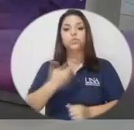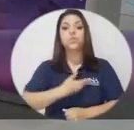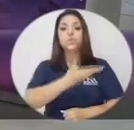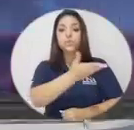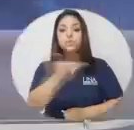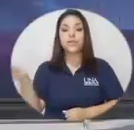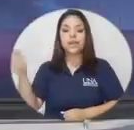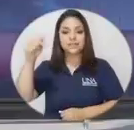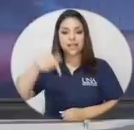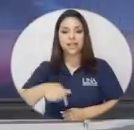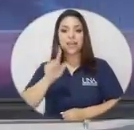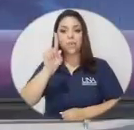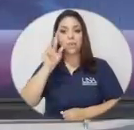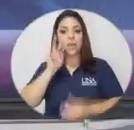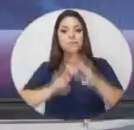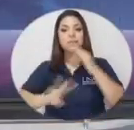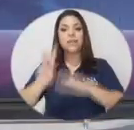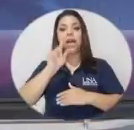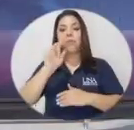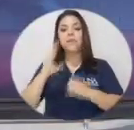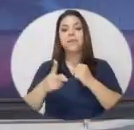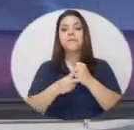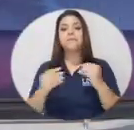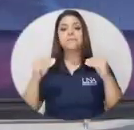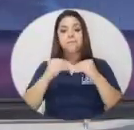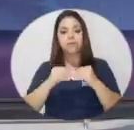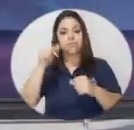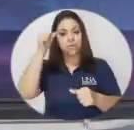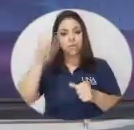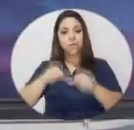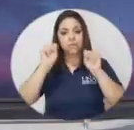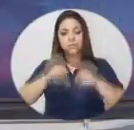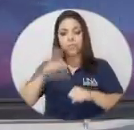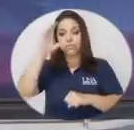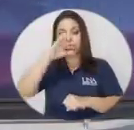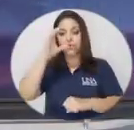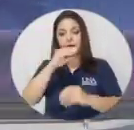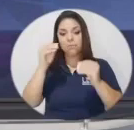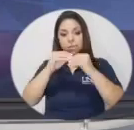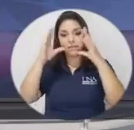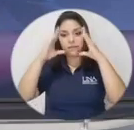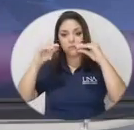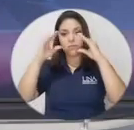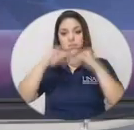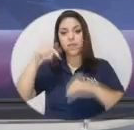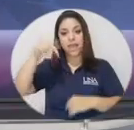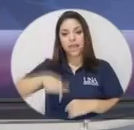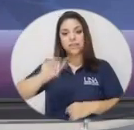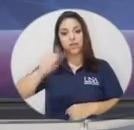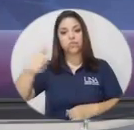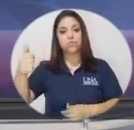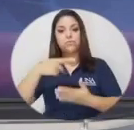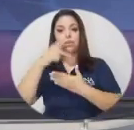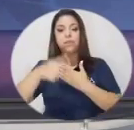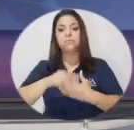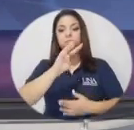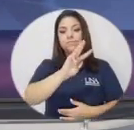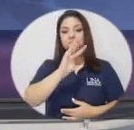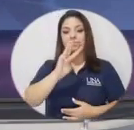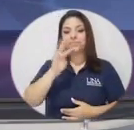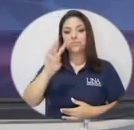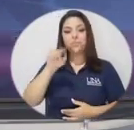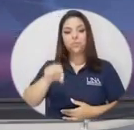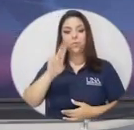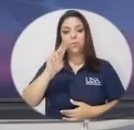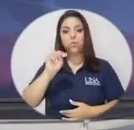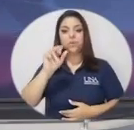por estar con nosotros, a ustedes por estar en Una Mirada una vez más. Les recuerdo que puede ubicar más información sobre este y otros programas